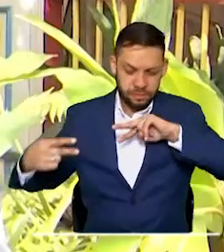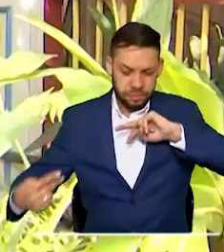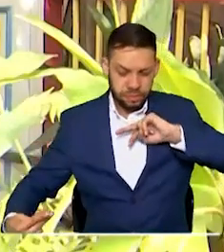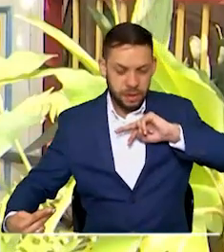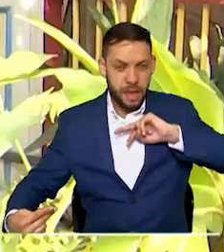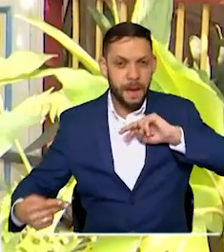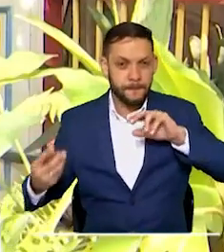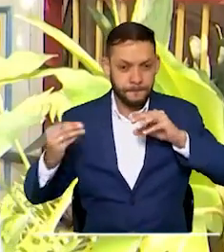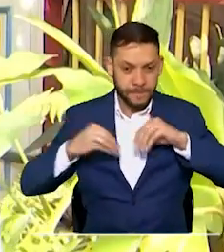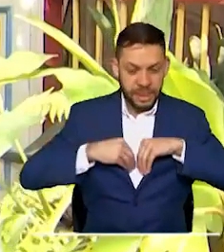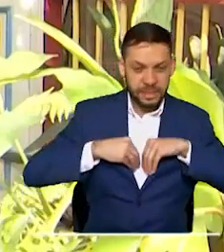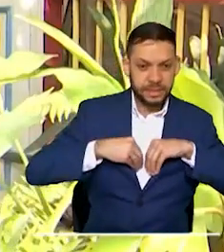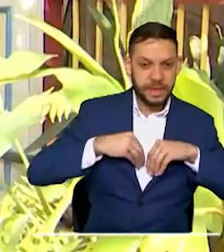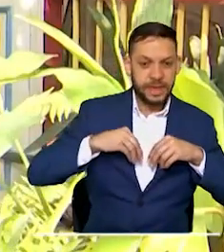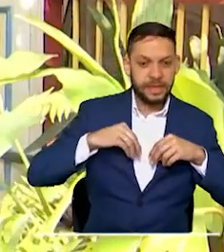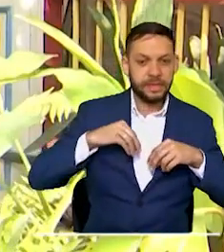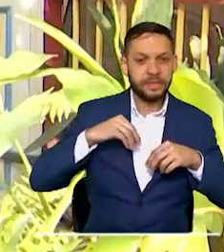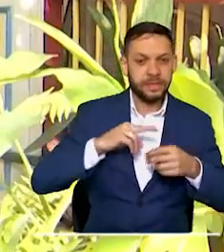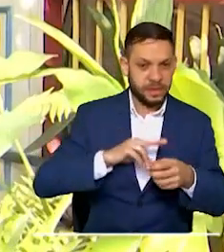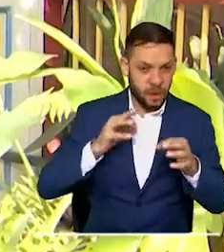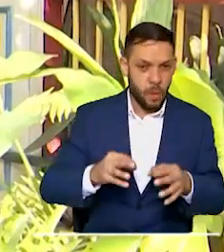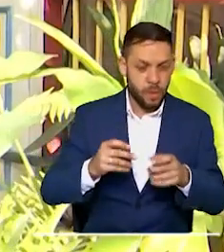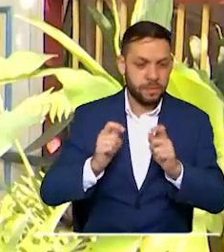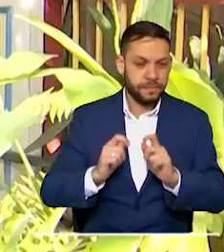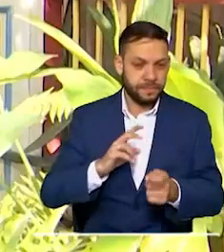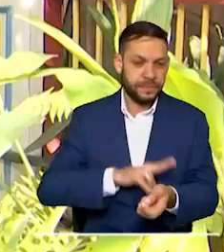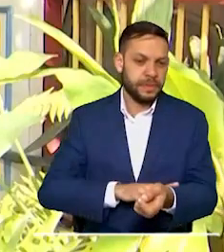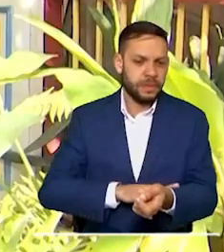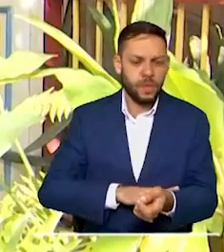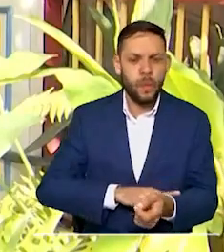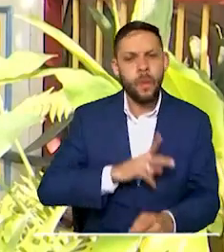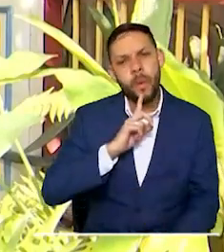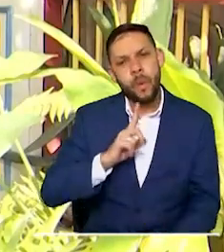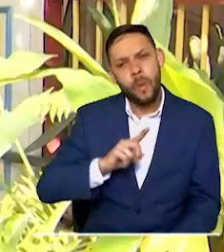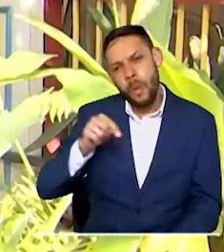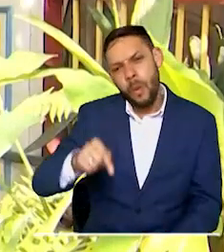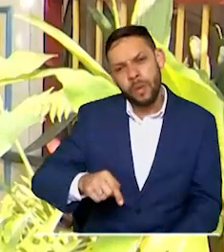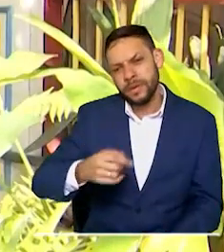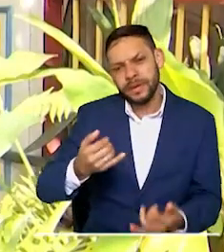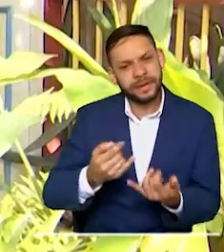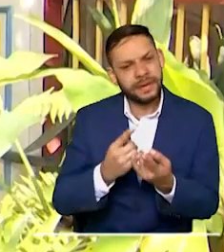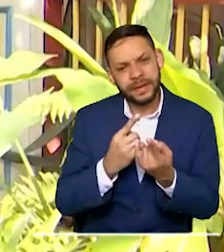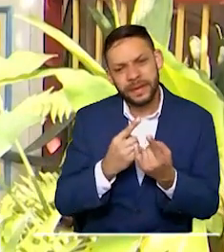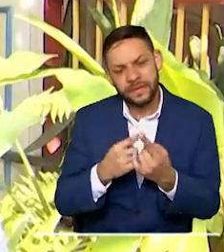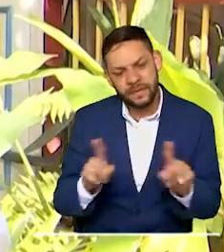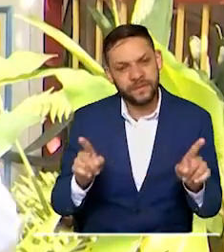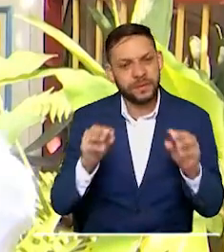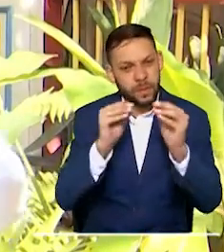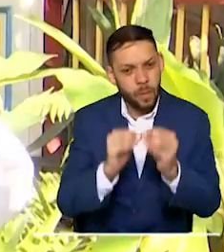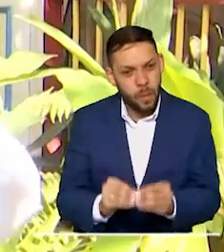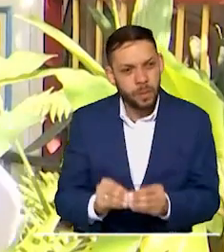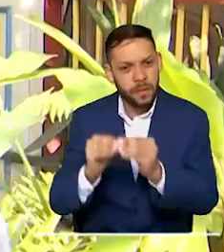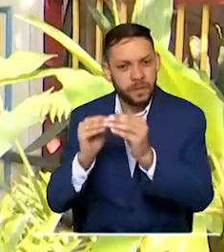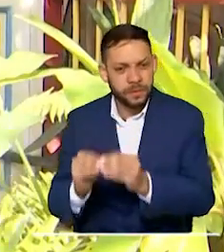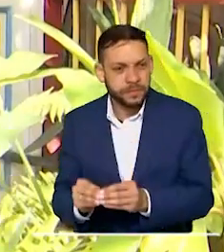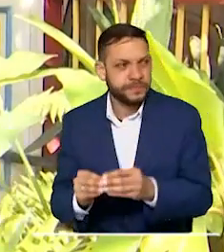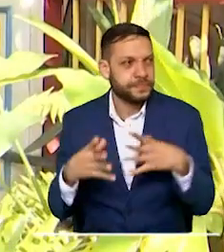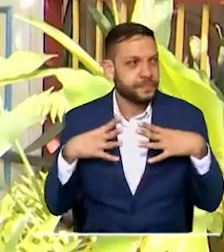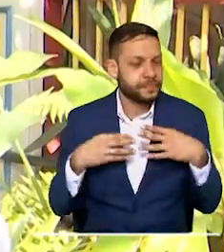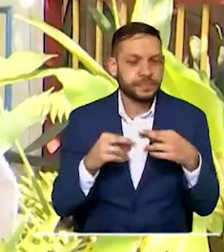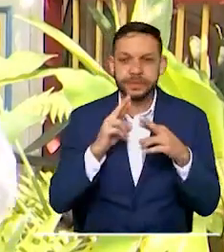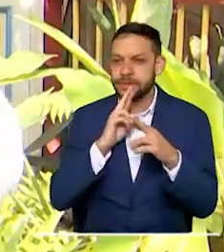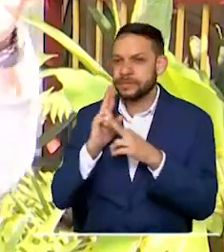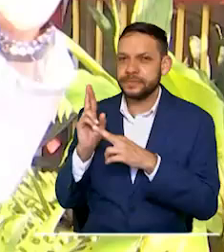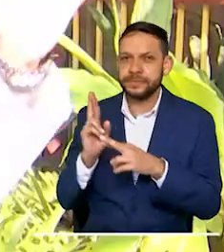hoy en día hay una ciencia emergente clara que es la epigenética. ¿Y la epigenética qué nos enseña? Que somos el